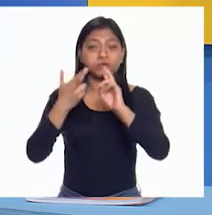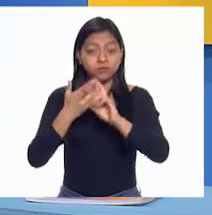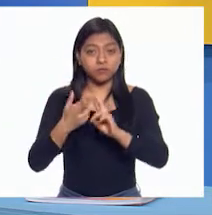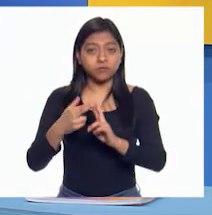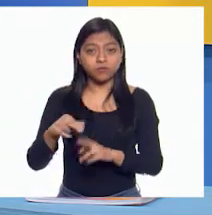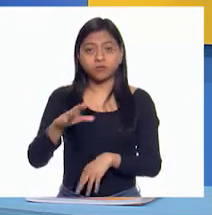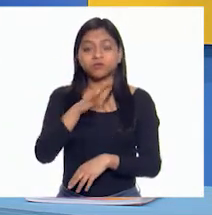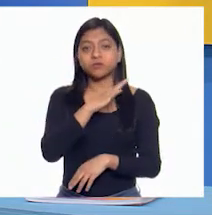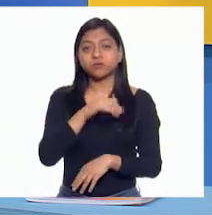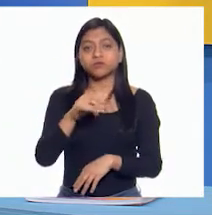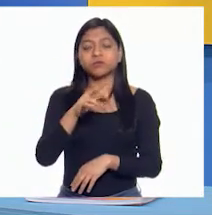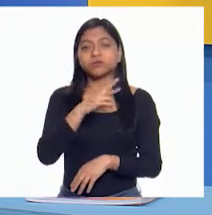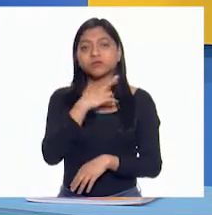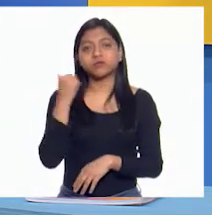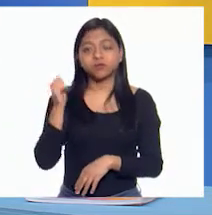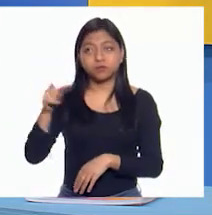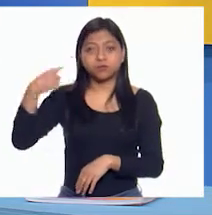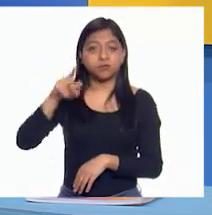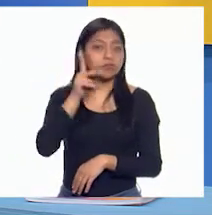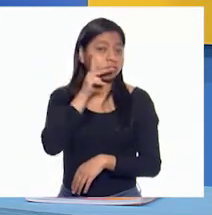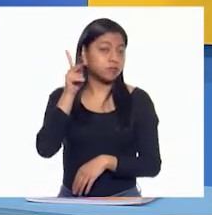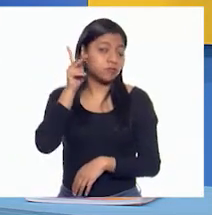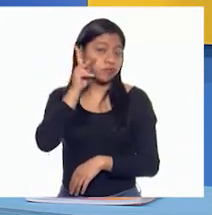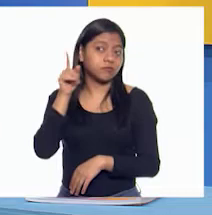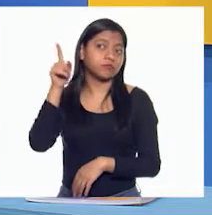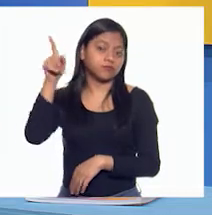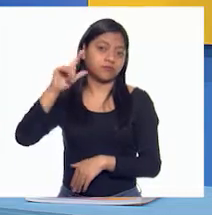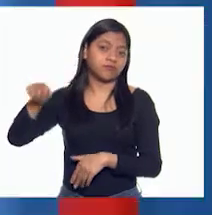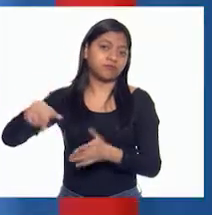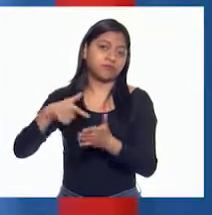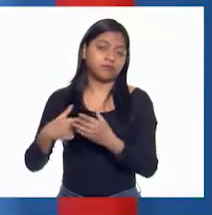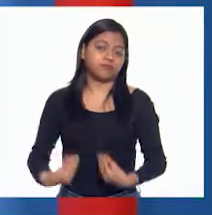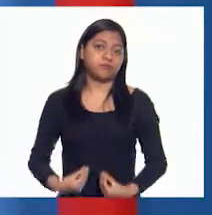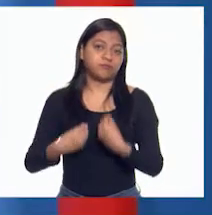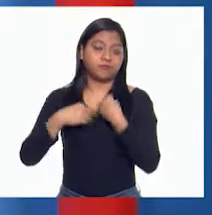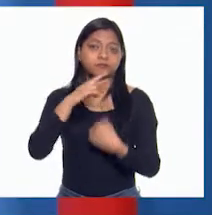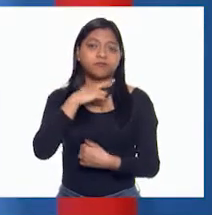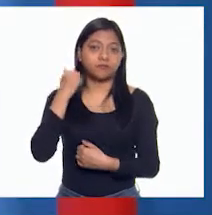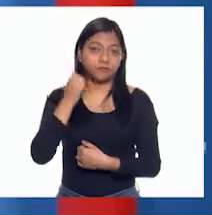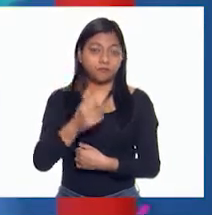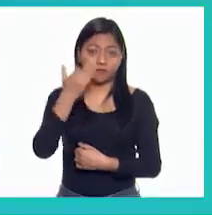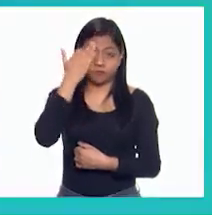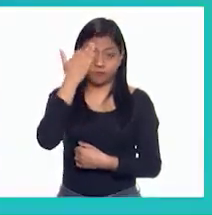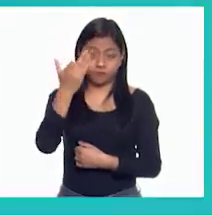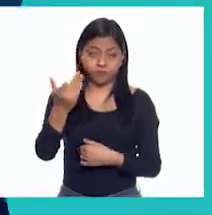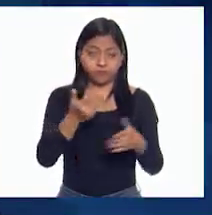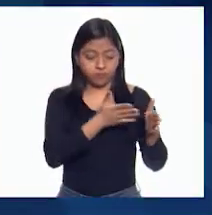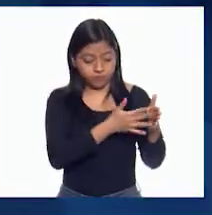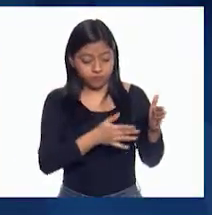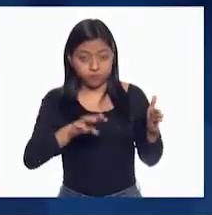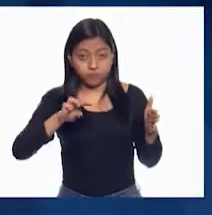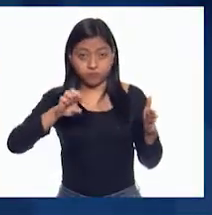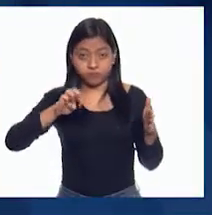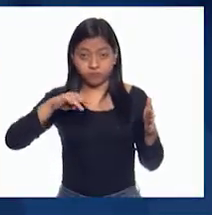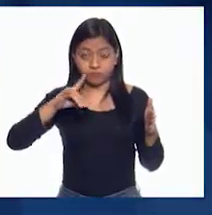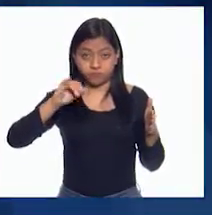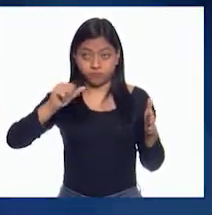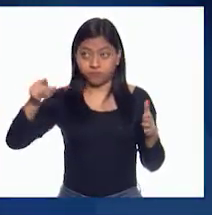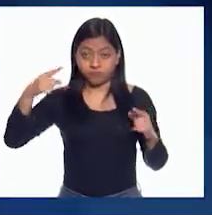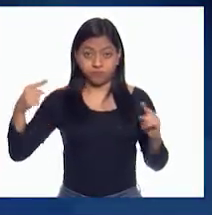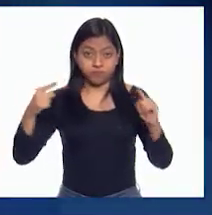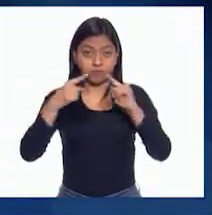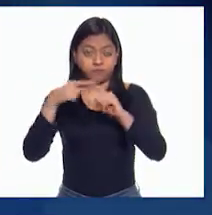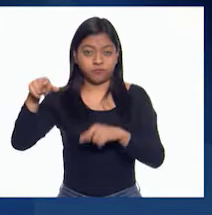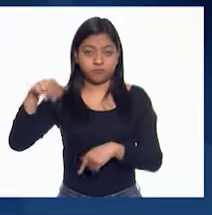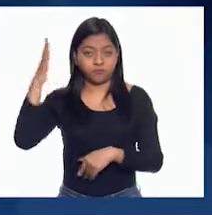cuya máxima autoridad era el Papa, quien residía en Roma. Exacto. Durante la Edad Media, la iglesia dirigida por el Papa